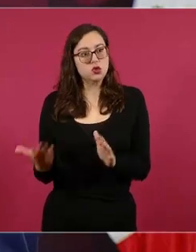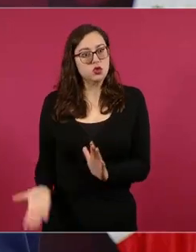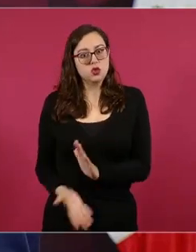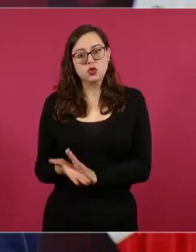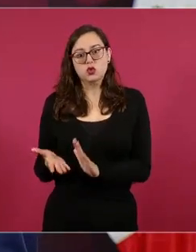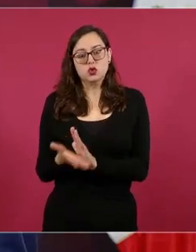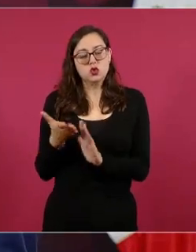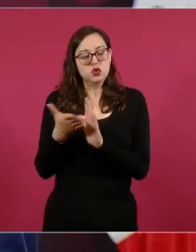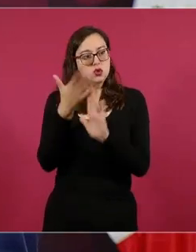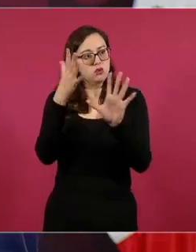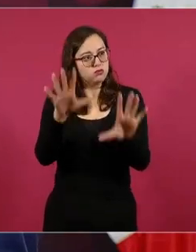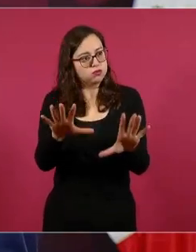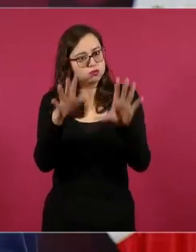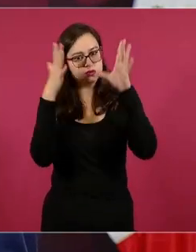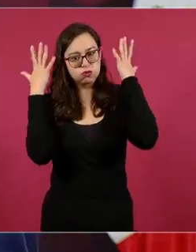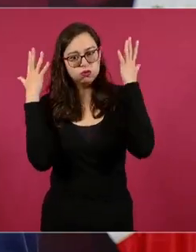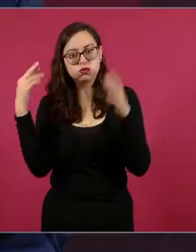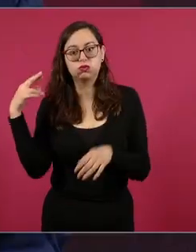con